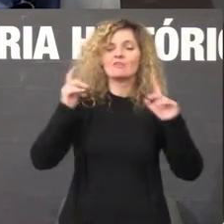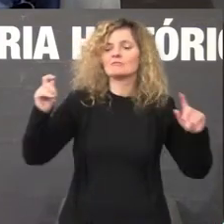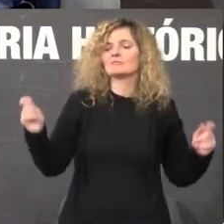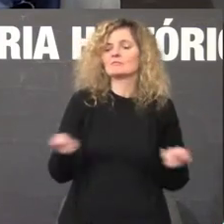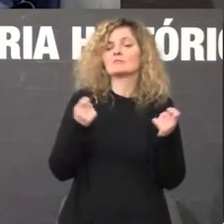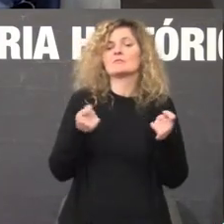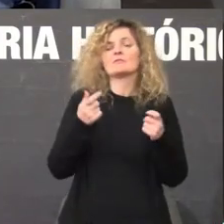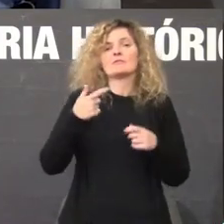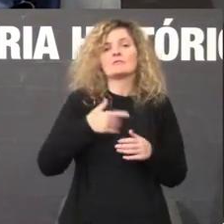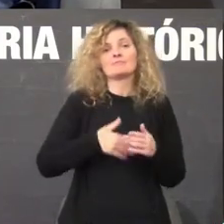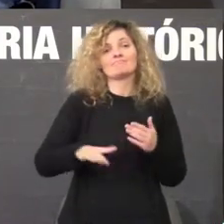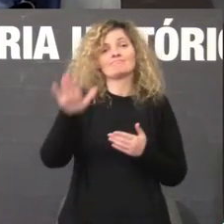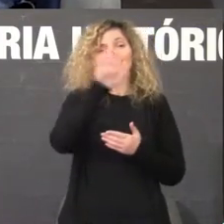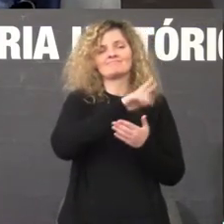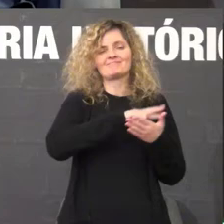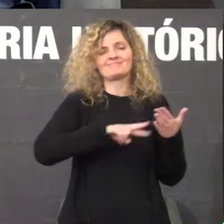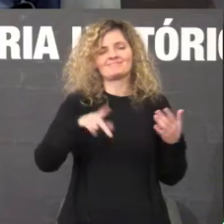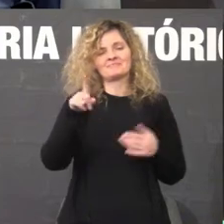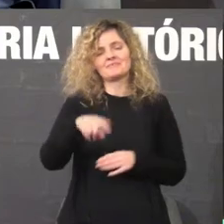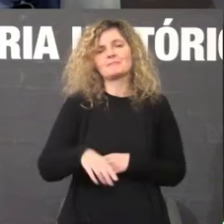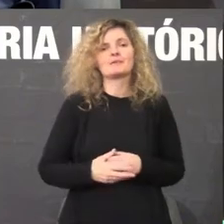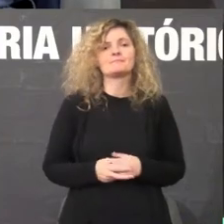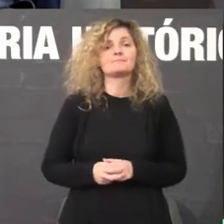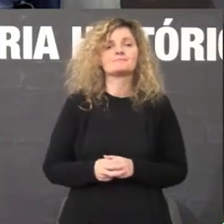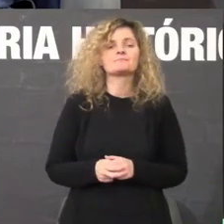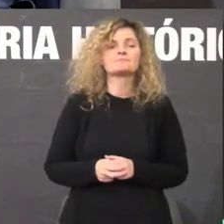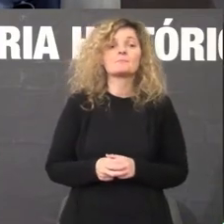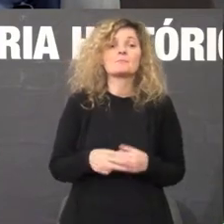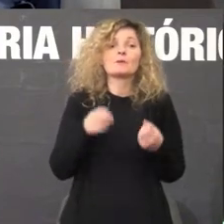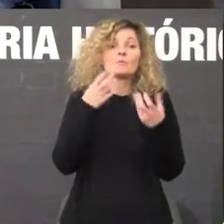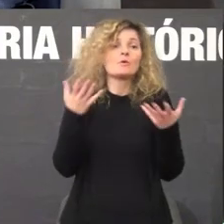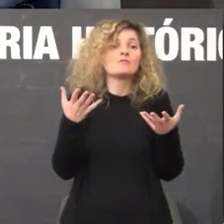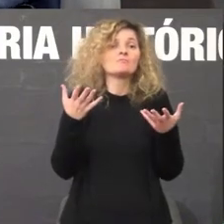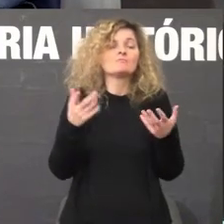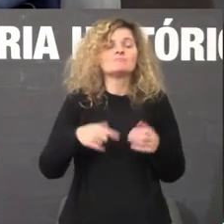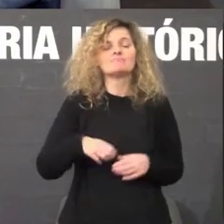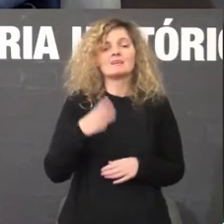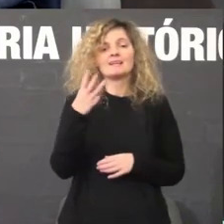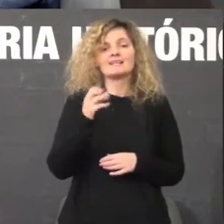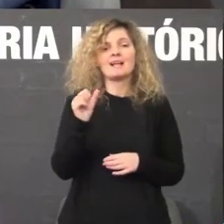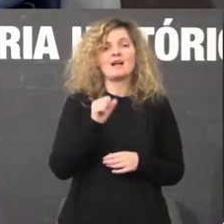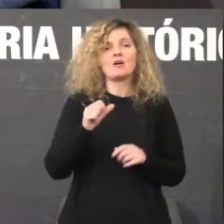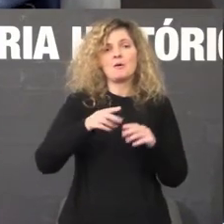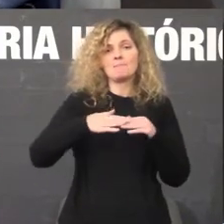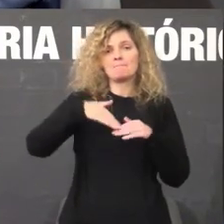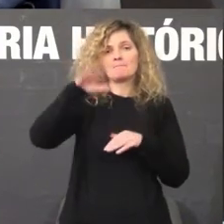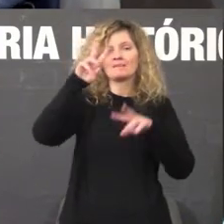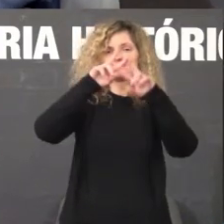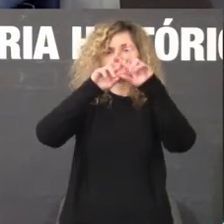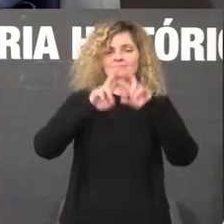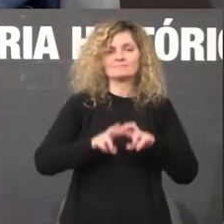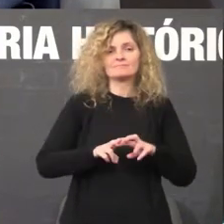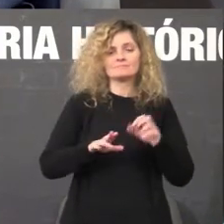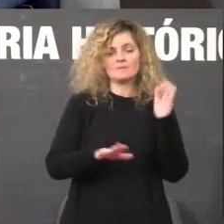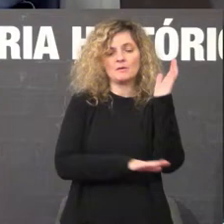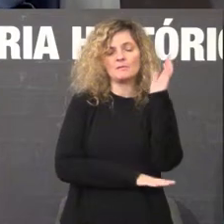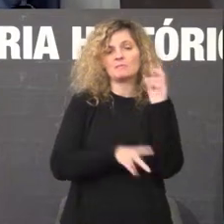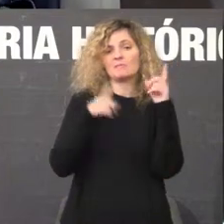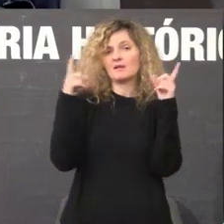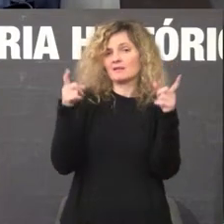promocionando, de feito, por aquí, por Galicia tamén. E, bueno, son máis de 30 anos de investigación, vas a